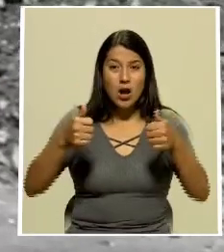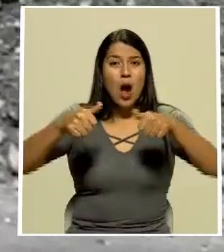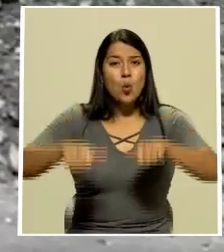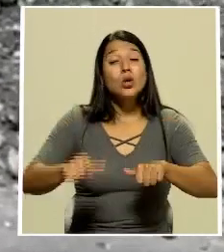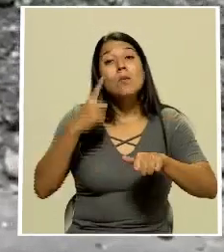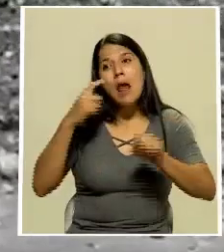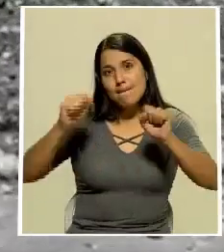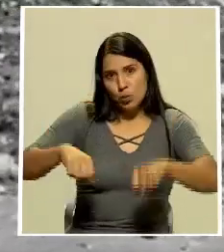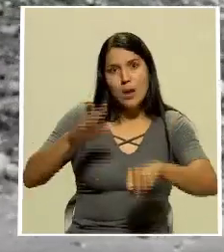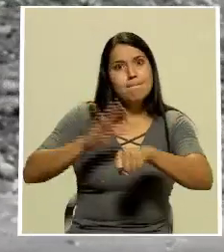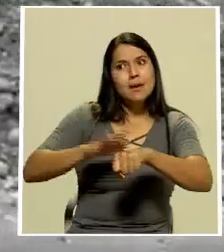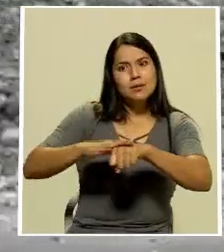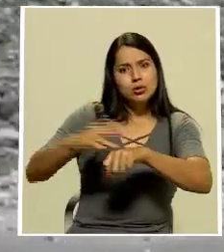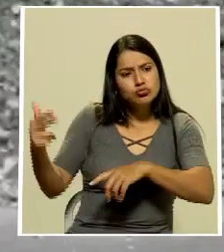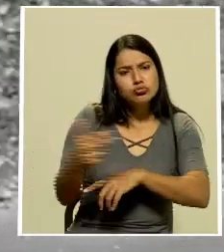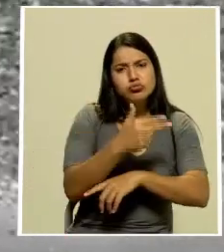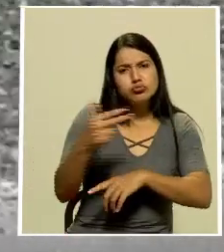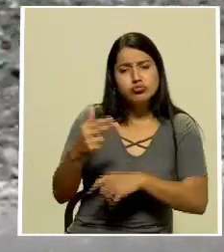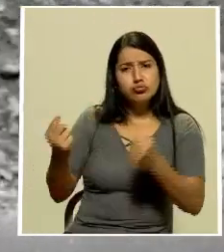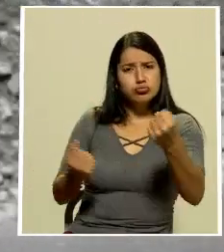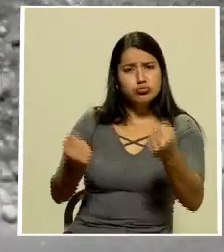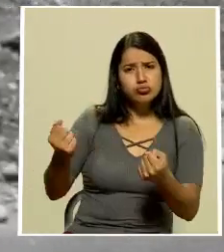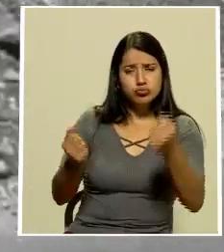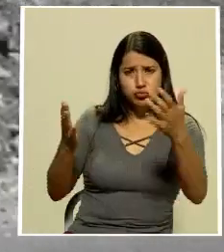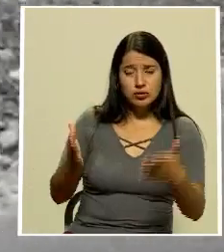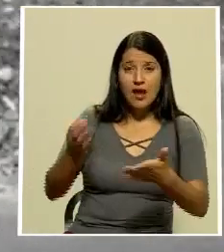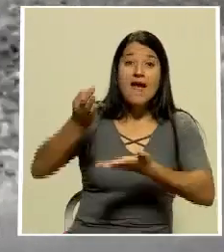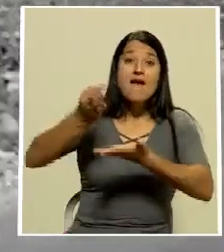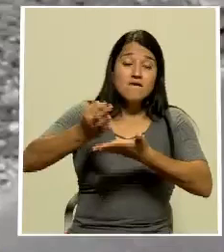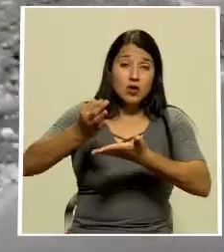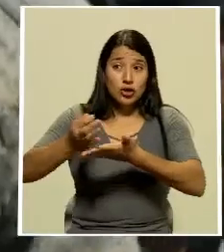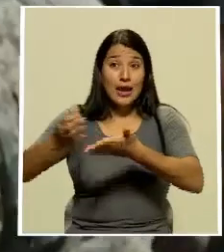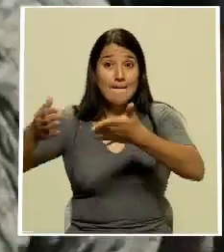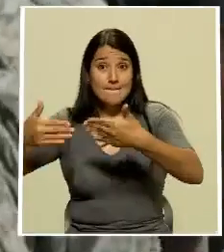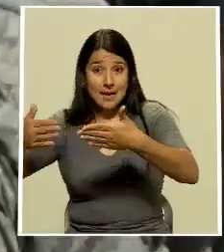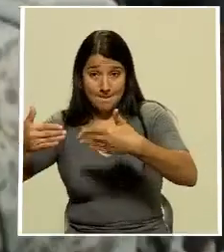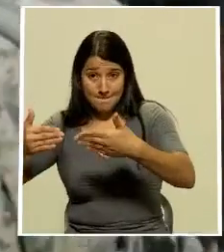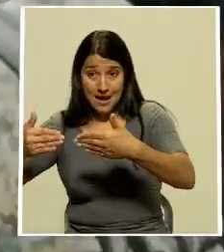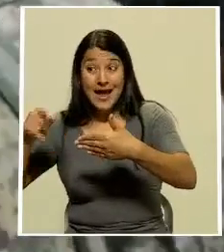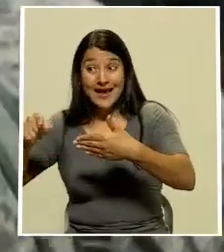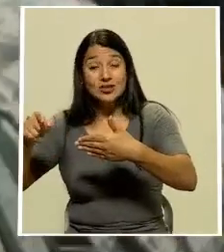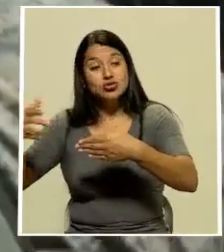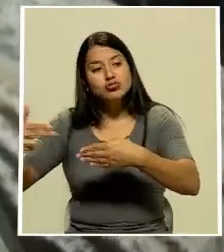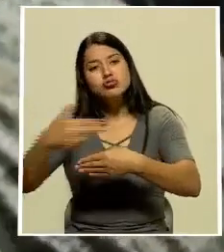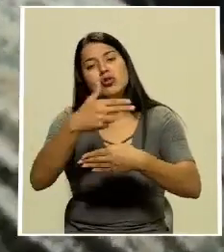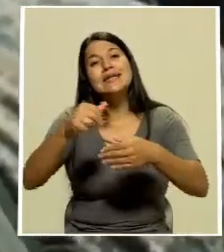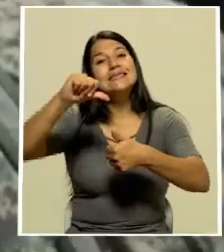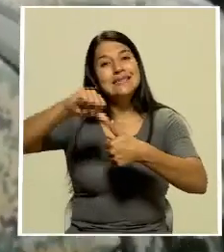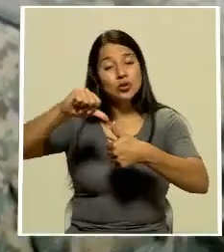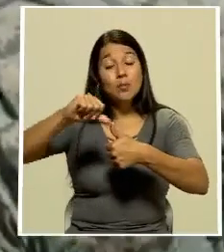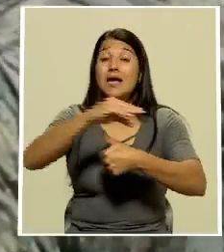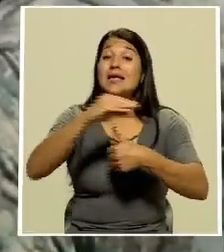de los transportes que se encuentran varados tanto en la frontera panameña con destino hacia Centroamérica y los que